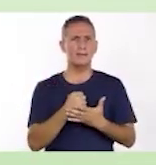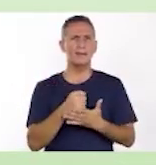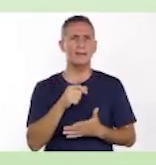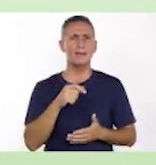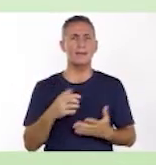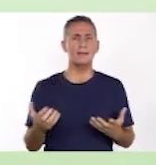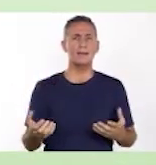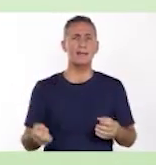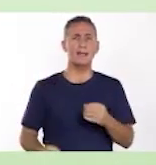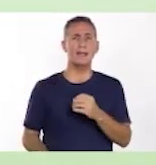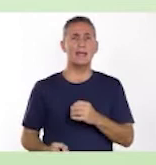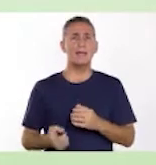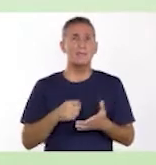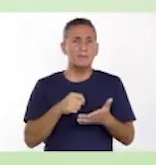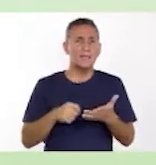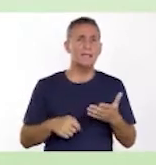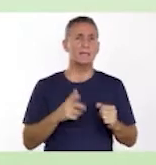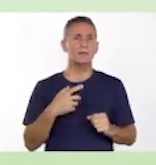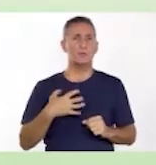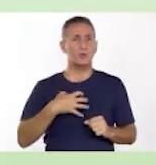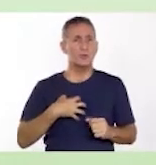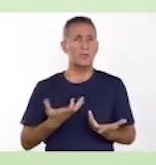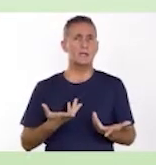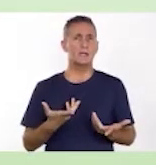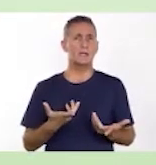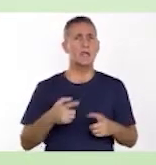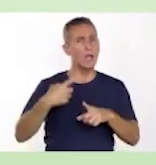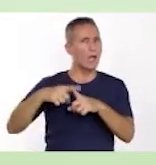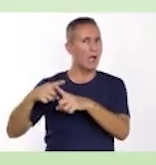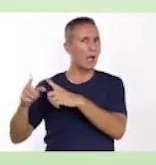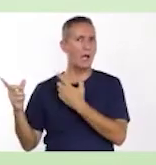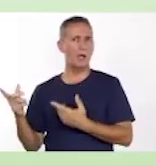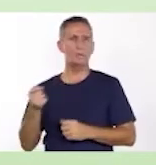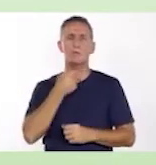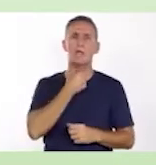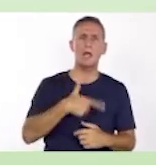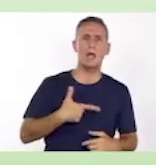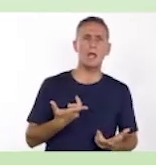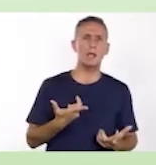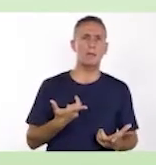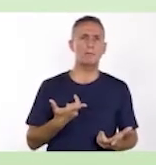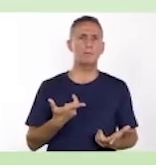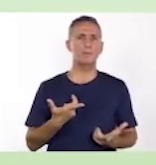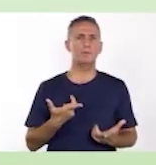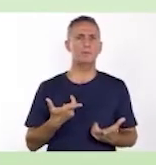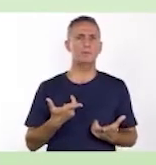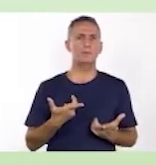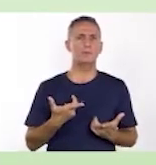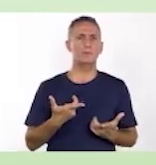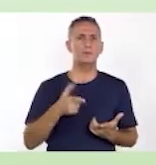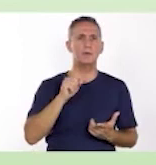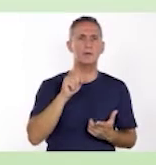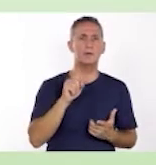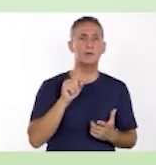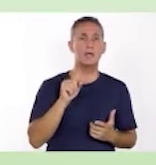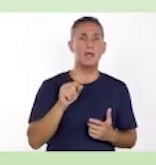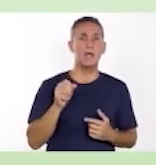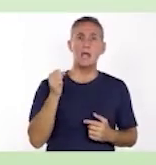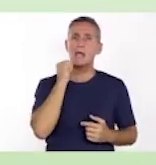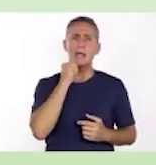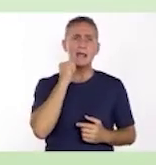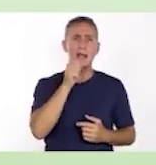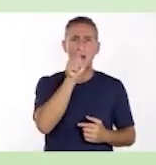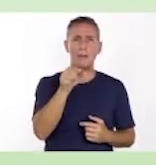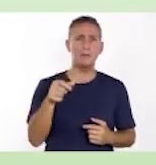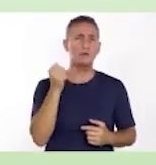Aunque tenemos a otros. Por ejemplo, esta principal figura de